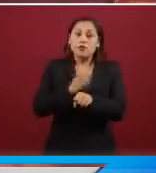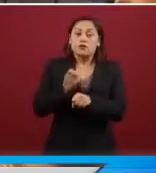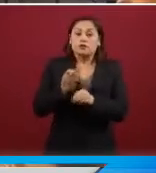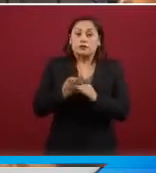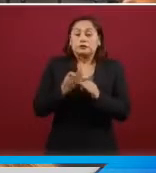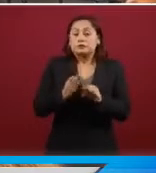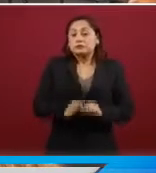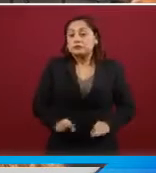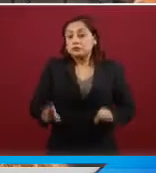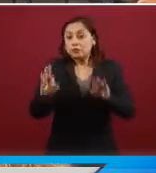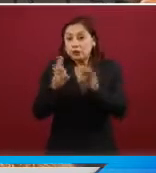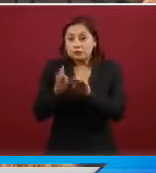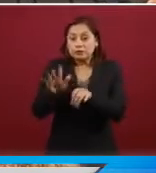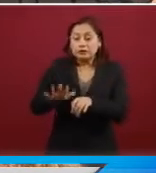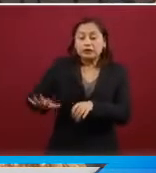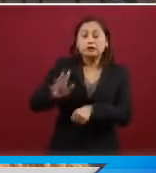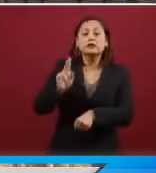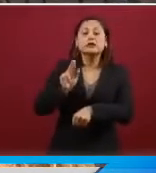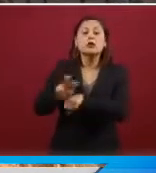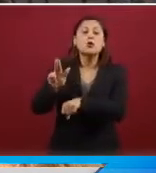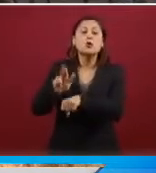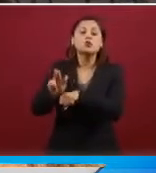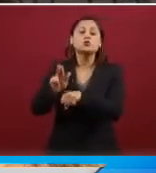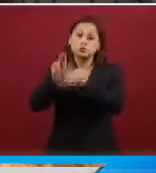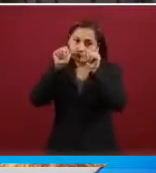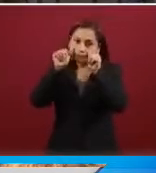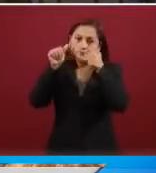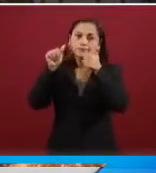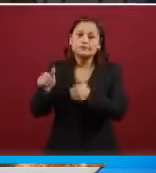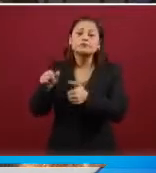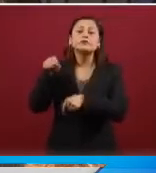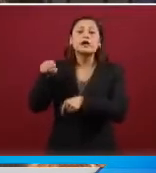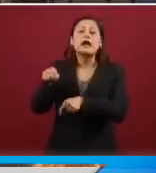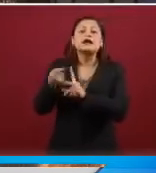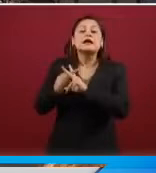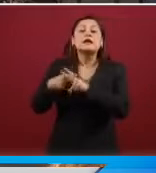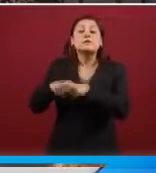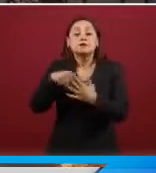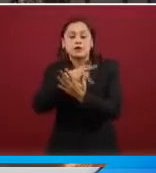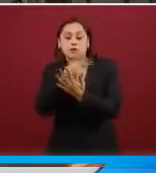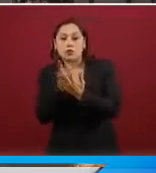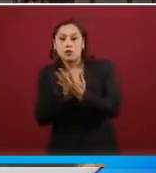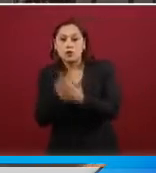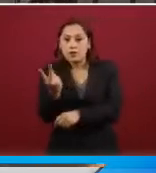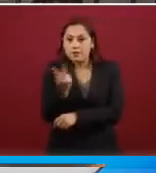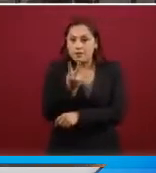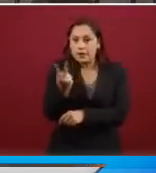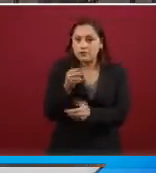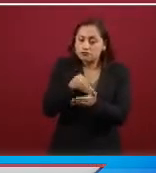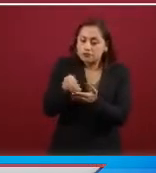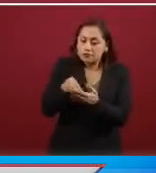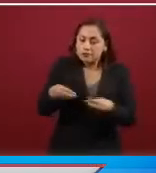desarrollo económico en Centroamérica y en el sur de México. El gobierno de Andrés Manuel López Obrador promueve la fraternidad universal, de la justicia